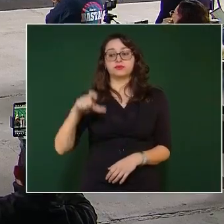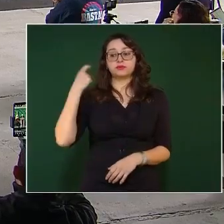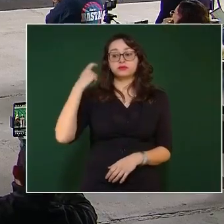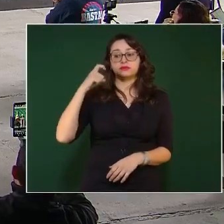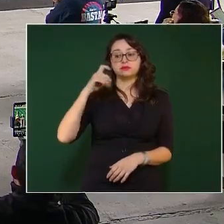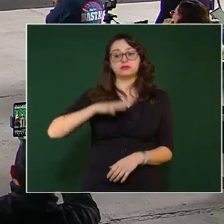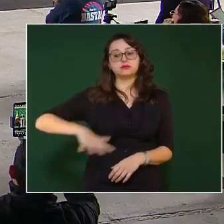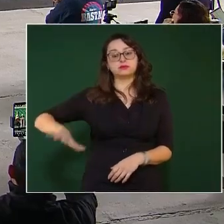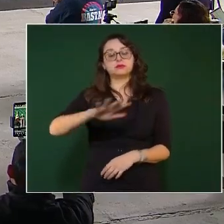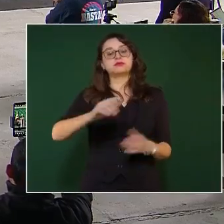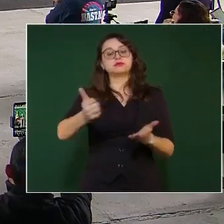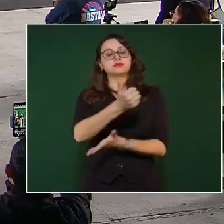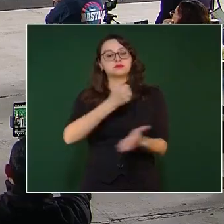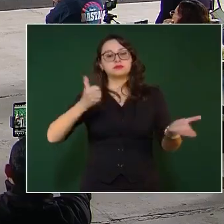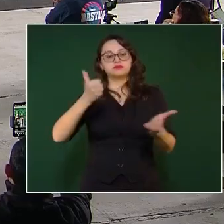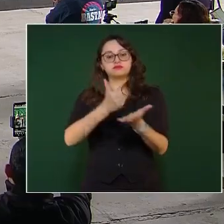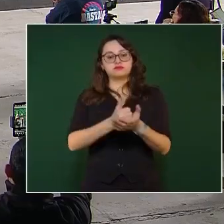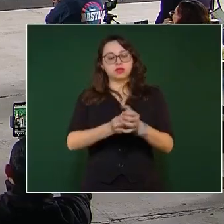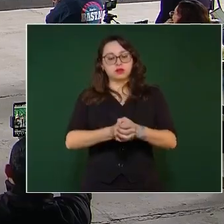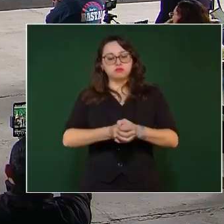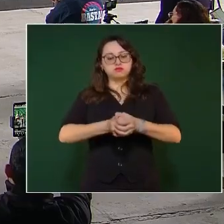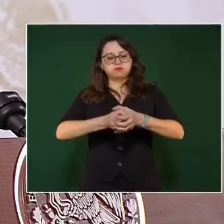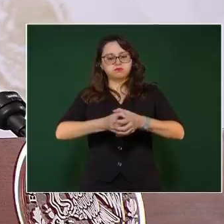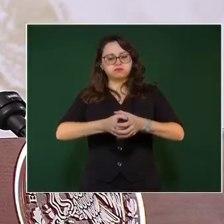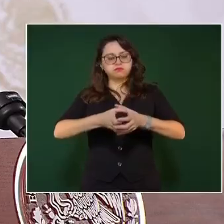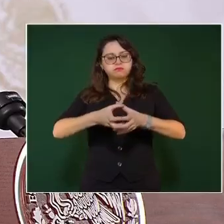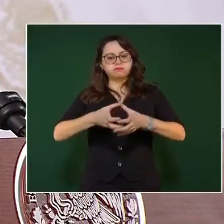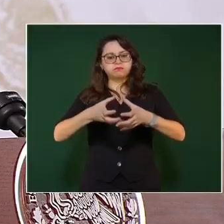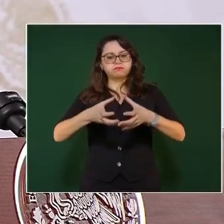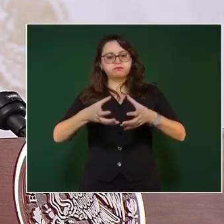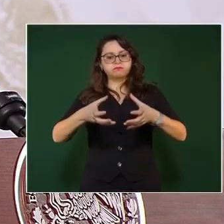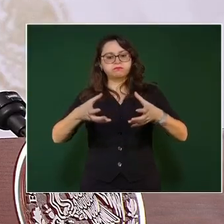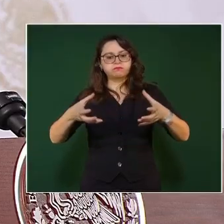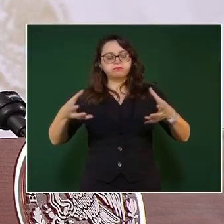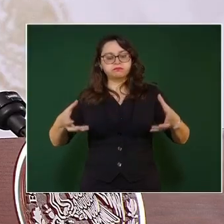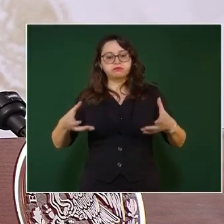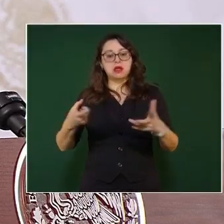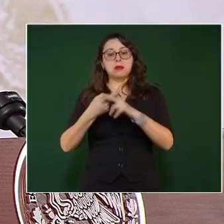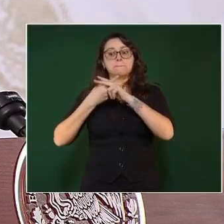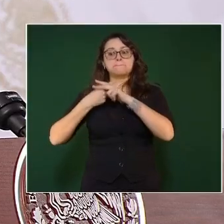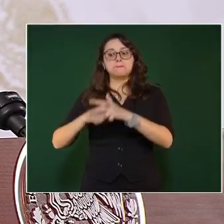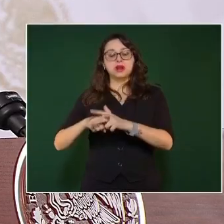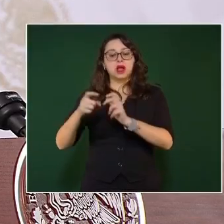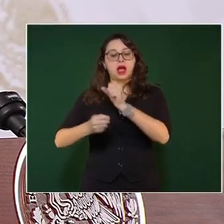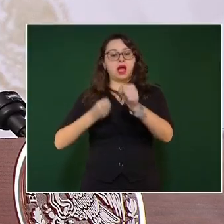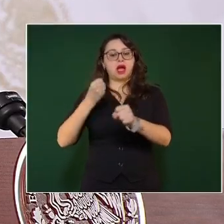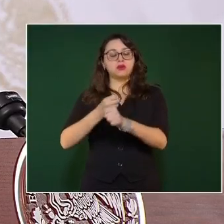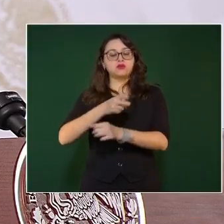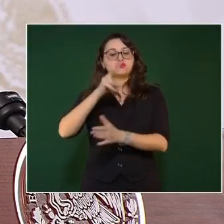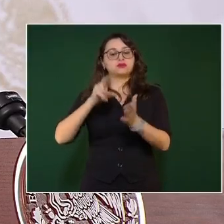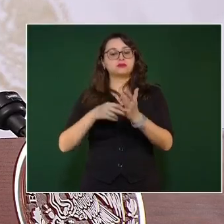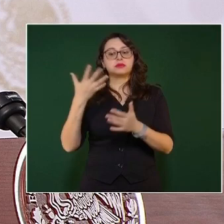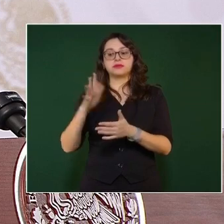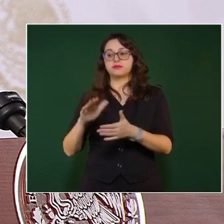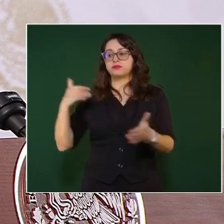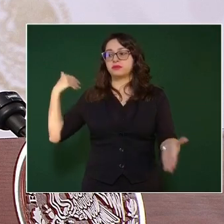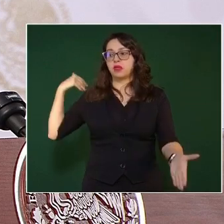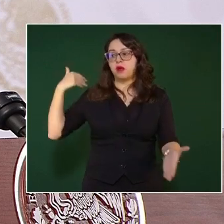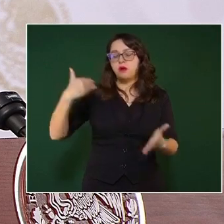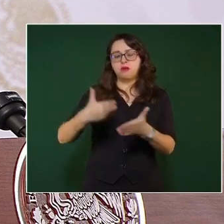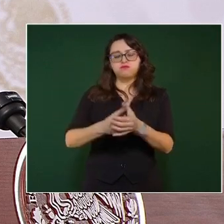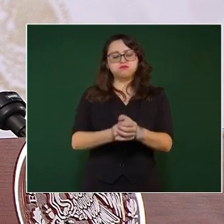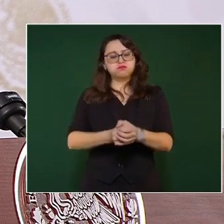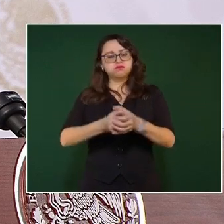Querétaro ha experimentado un crecimiento poblacional en el año 2010 de 1.091.000